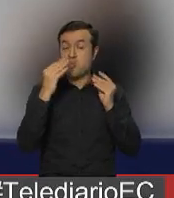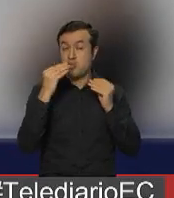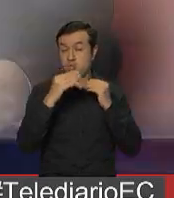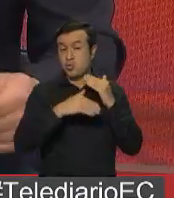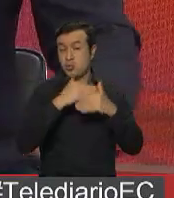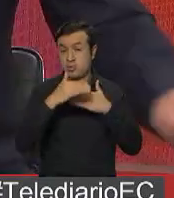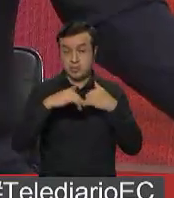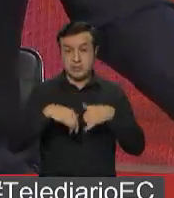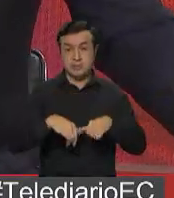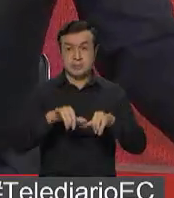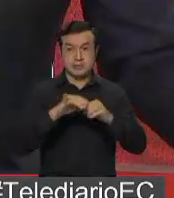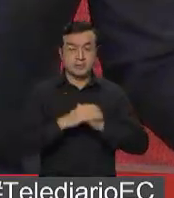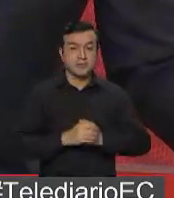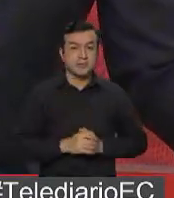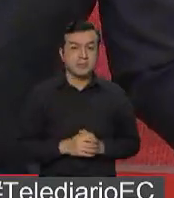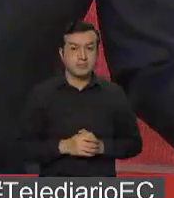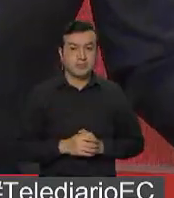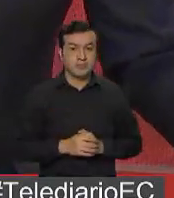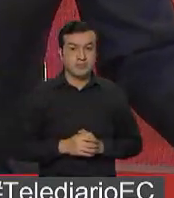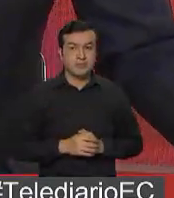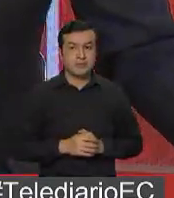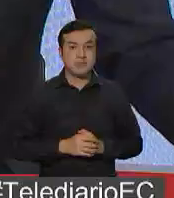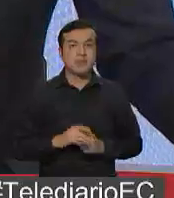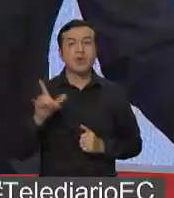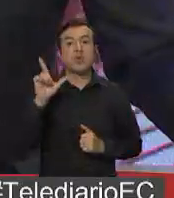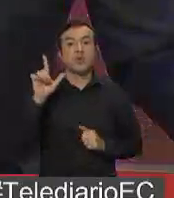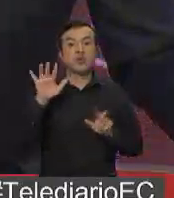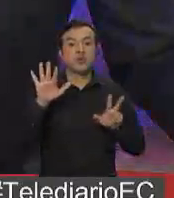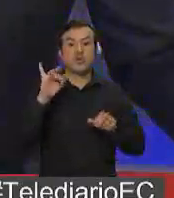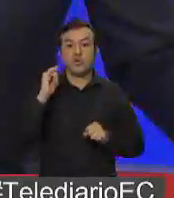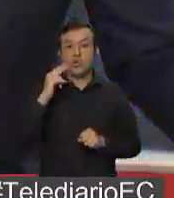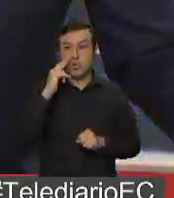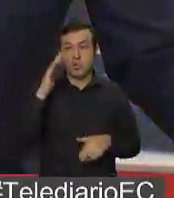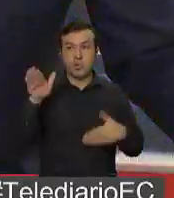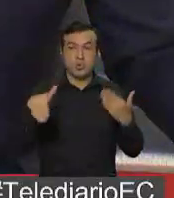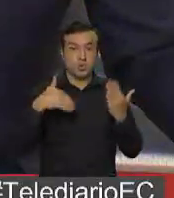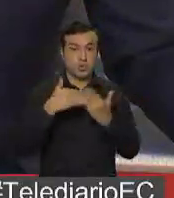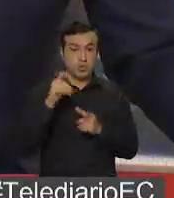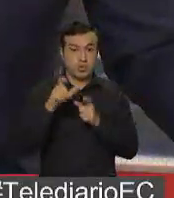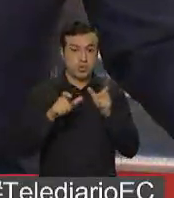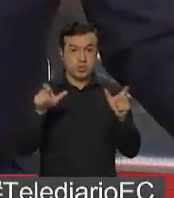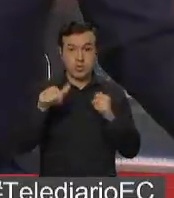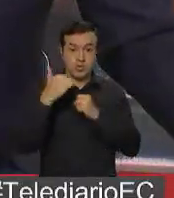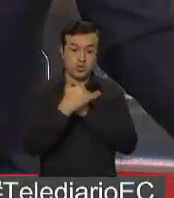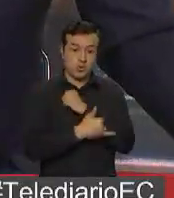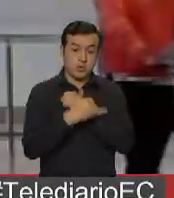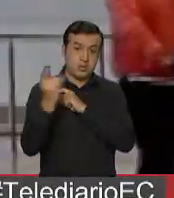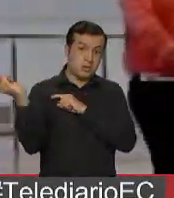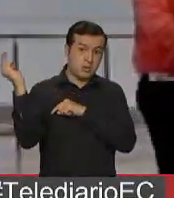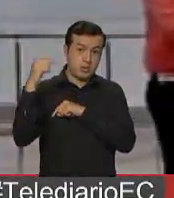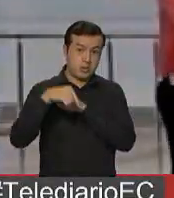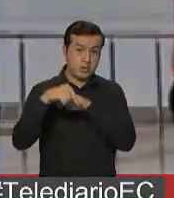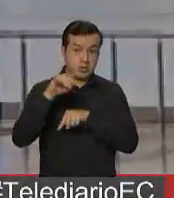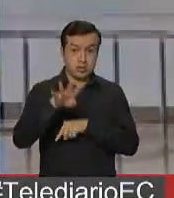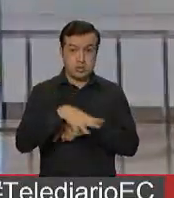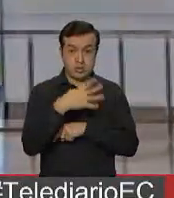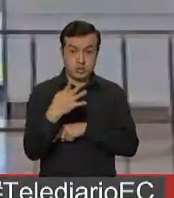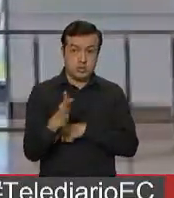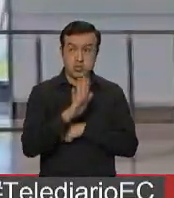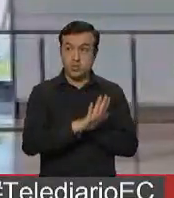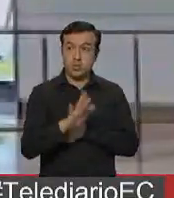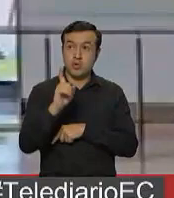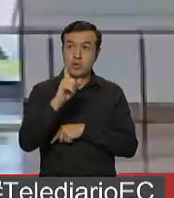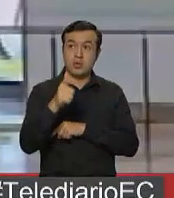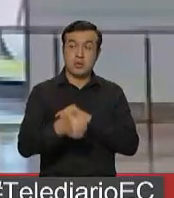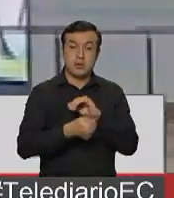tiempo. Y a partir de este lunes 8 de junio, todos los ciudadanos extranjeros que ingresen al Reino Unido deberán cumplir